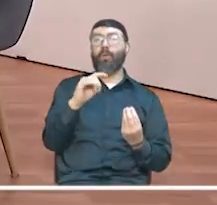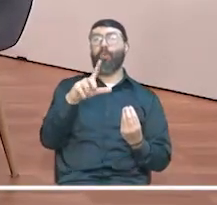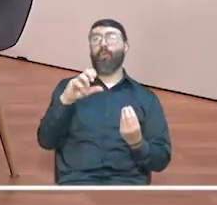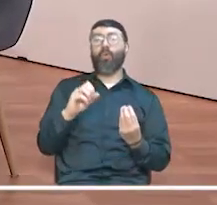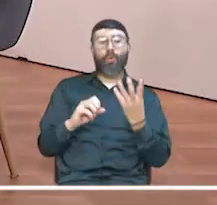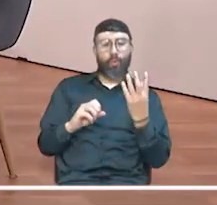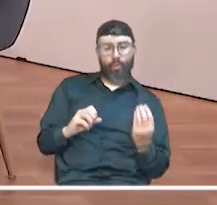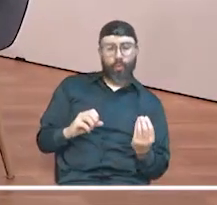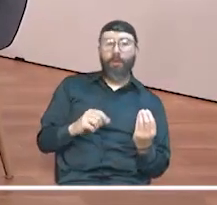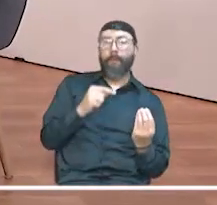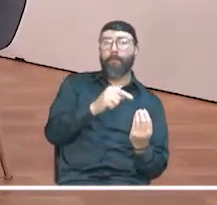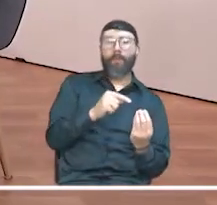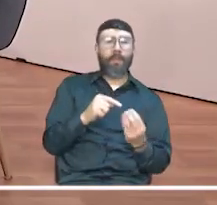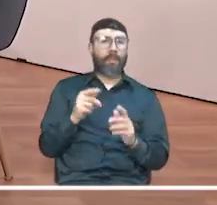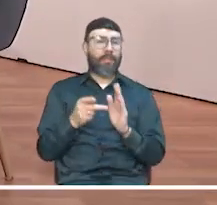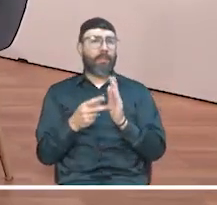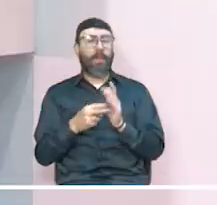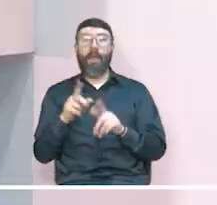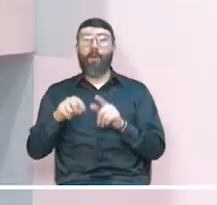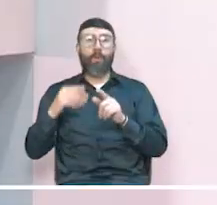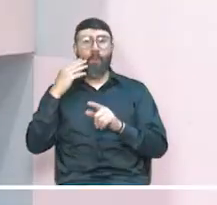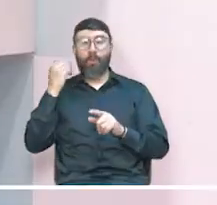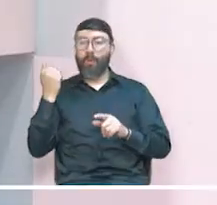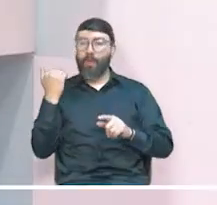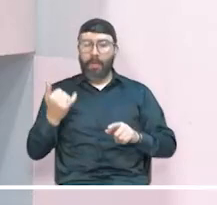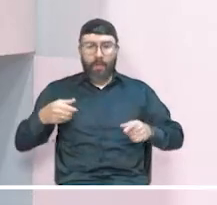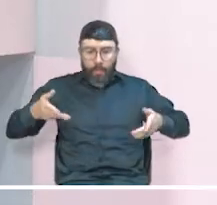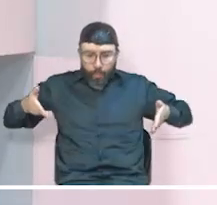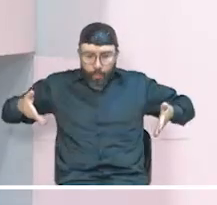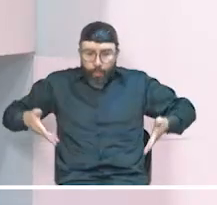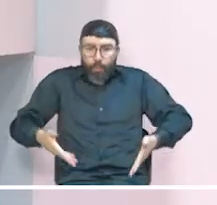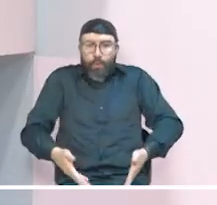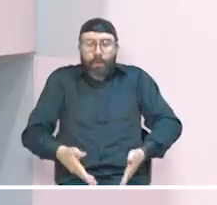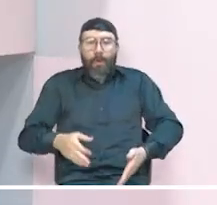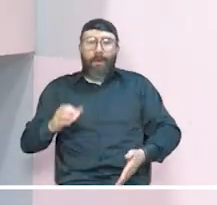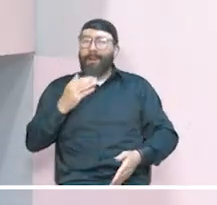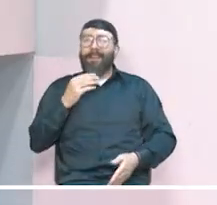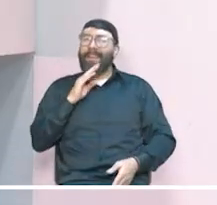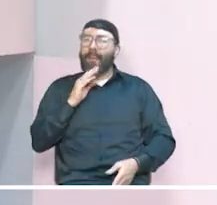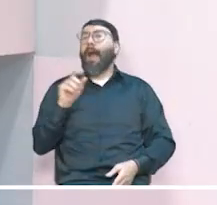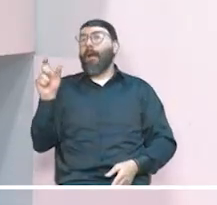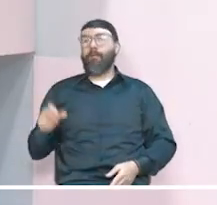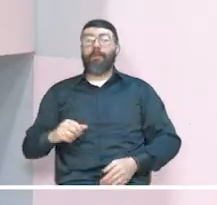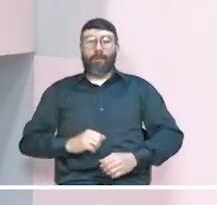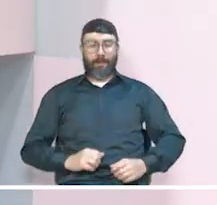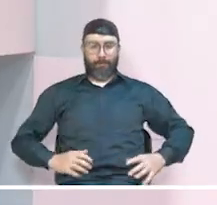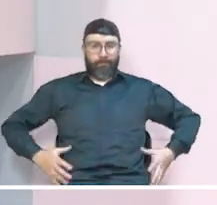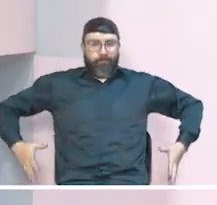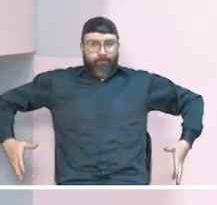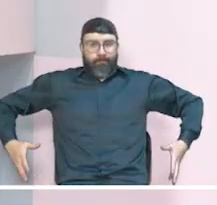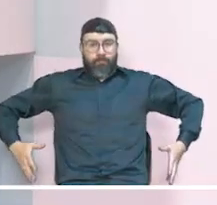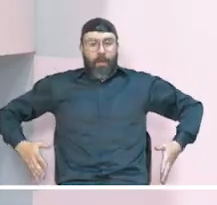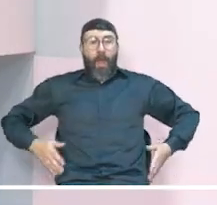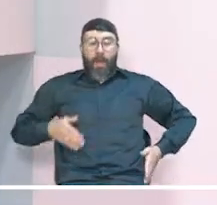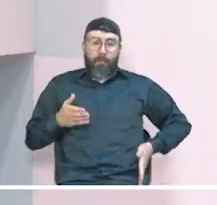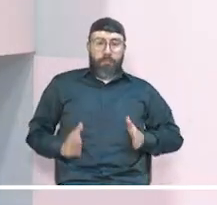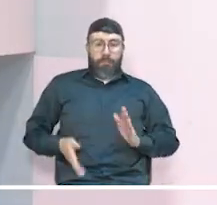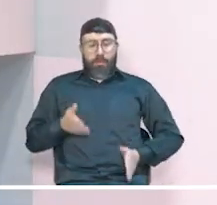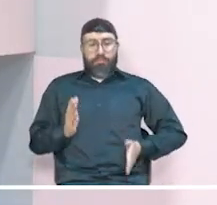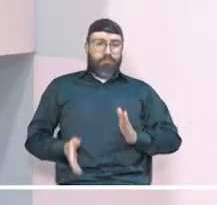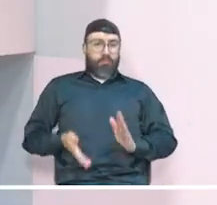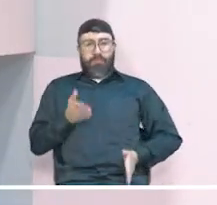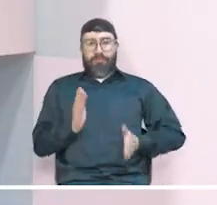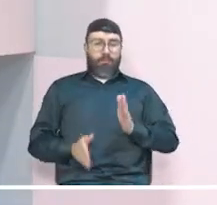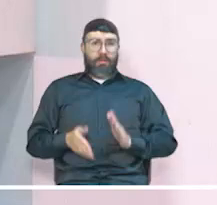las personas que tengan muy prominente esta caída, entonces cuando son muy caderoncitas, pues ese impacto de trotar o ciertas cosas que pueden